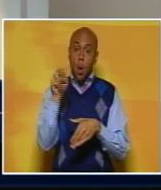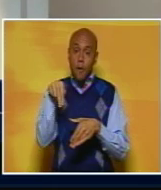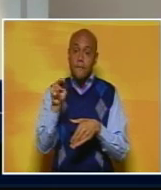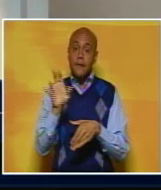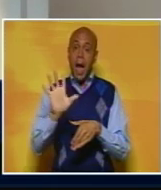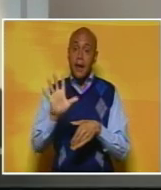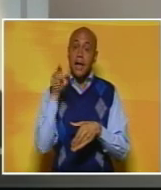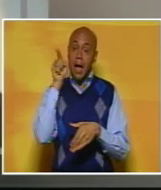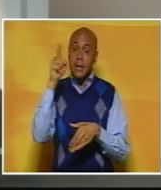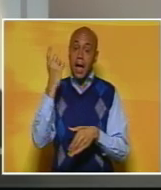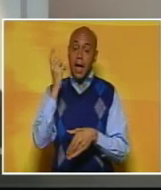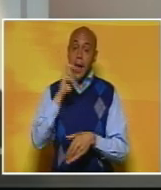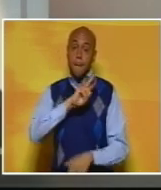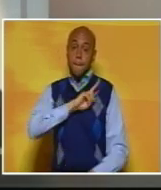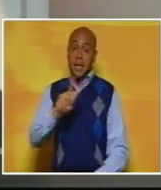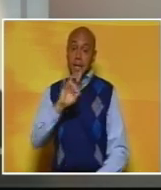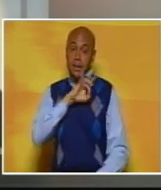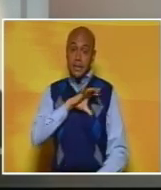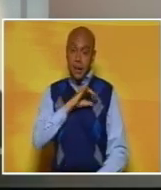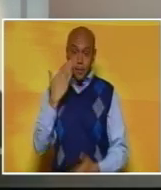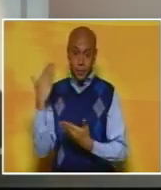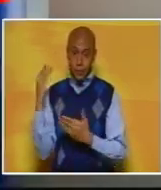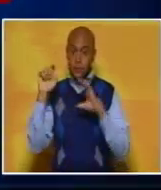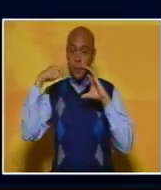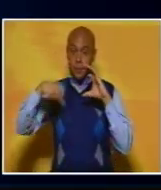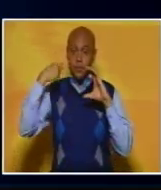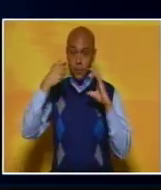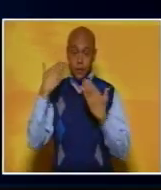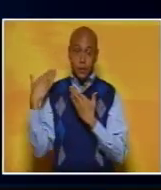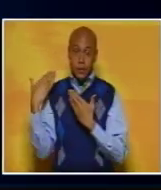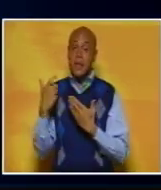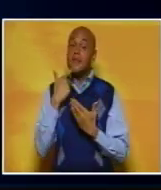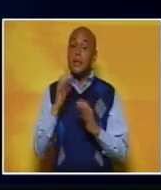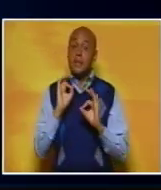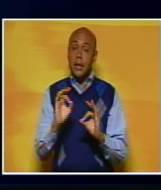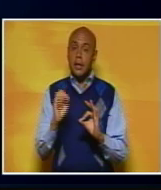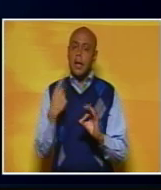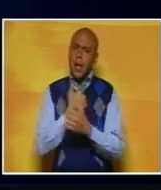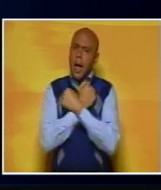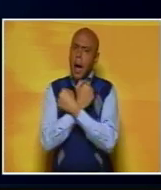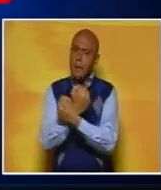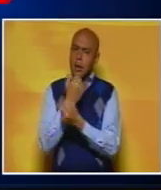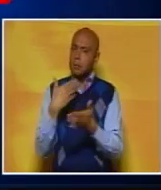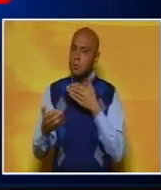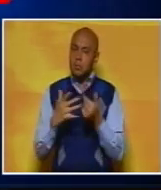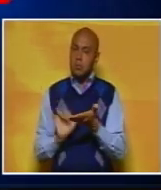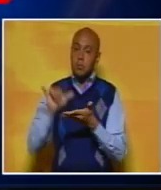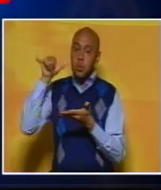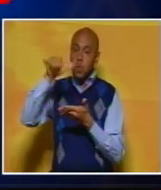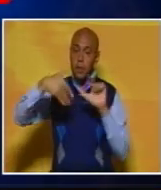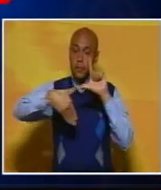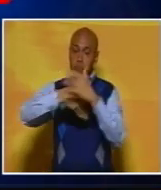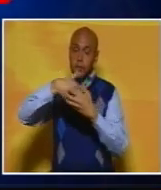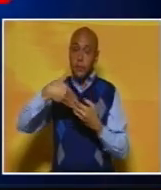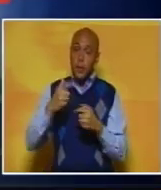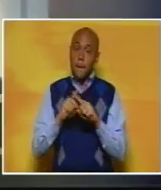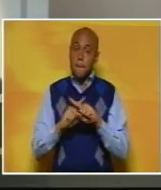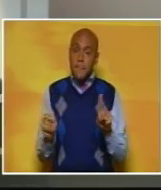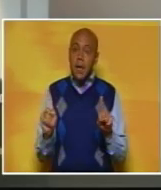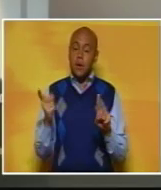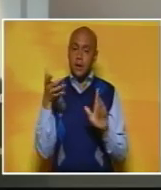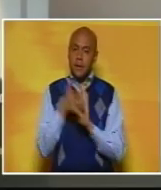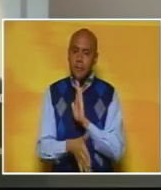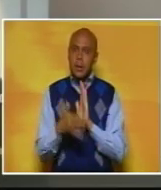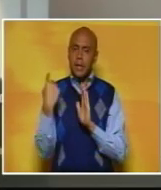show en Viña del Mar. Vemos imágenes del video que publicó en sus redes sociales diciendo que ama estar de gira por Latinoamérica, pero la actuación en